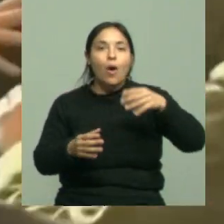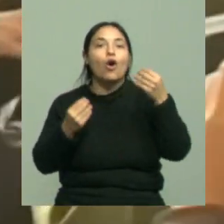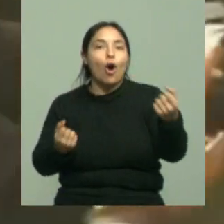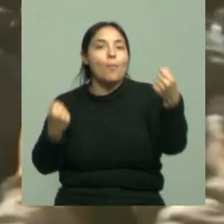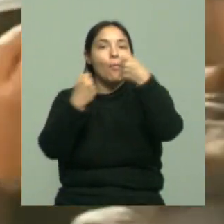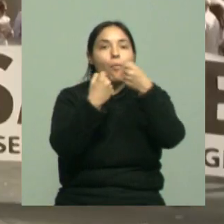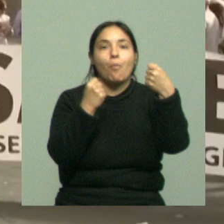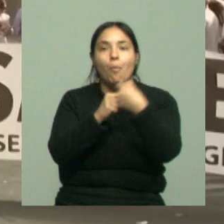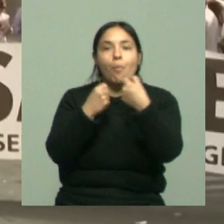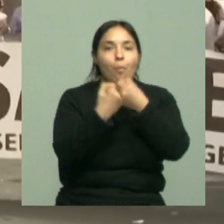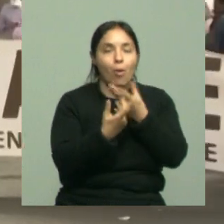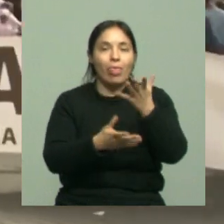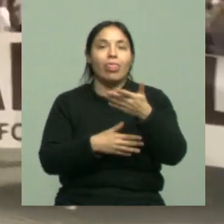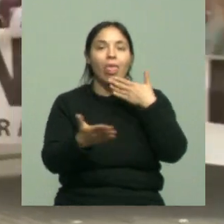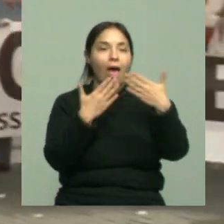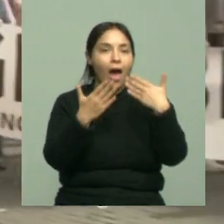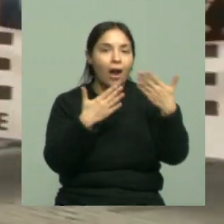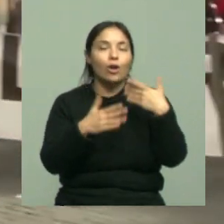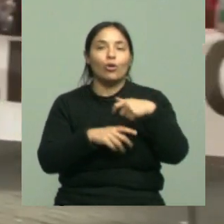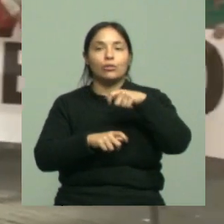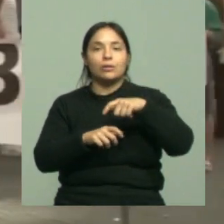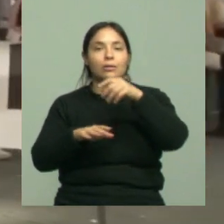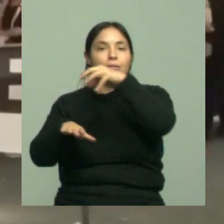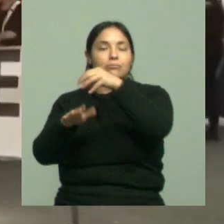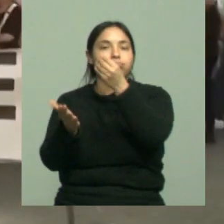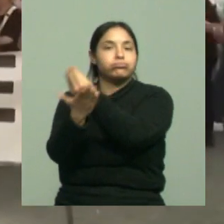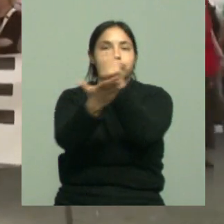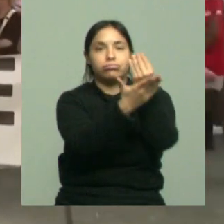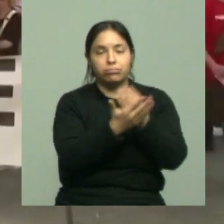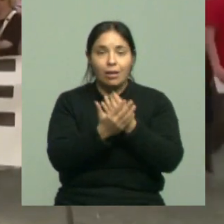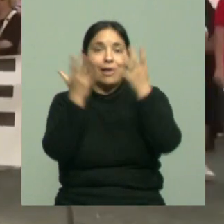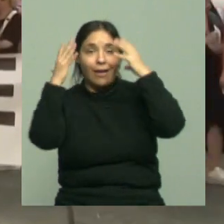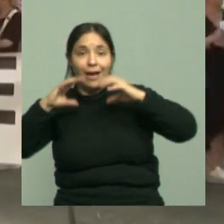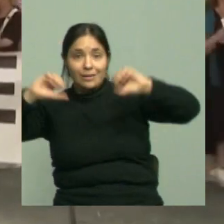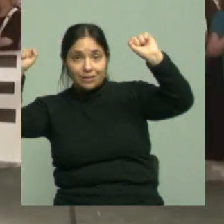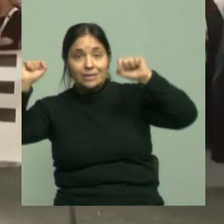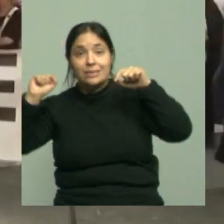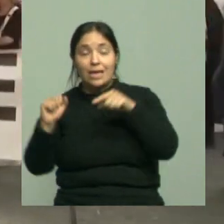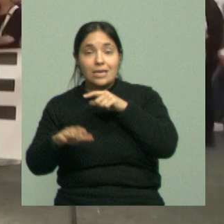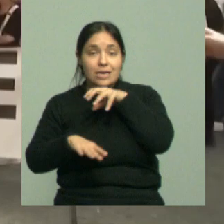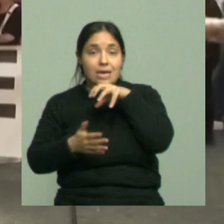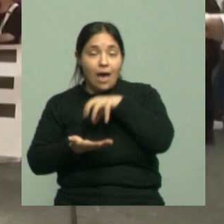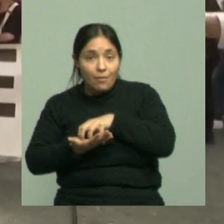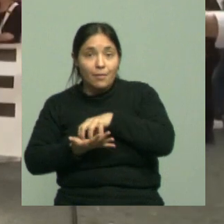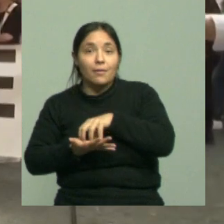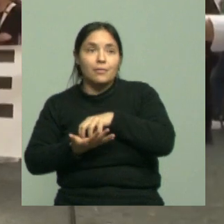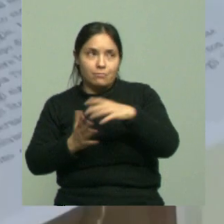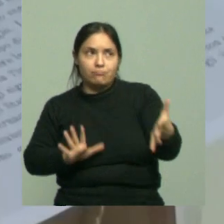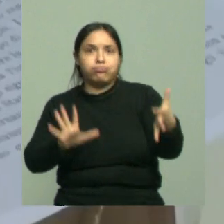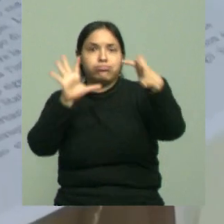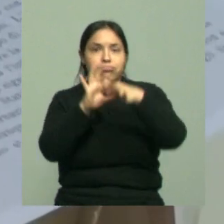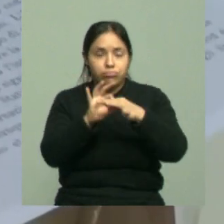articulado con los diálogos, con los distintos actores, y con una Cancillería que estuvo absolutamente vinculada